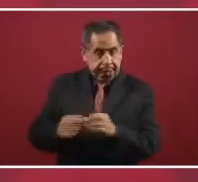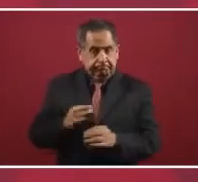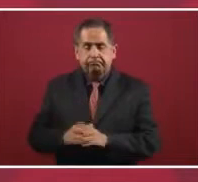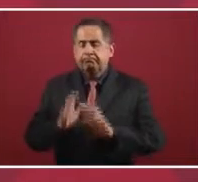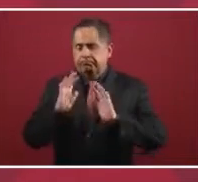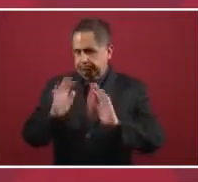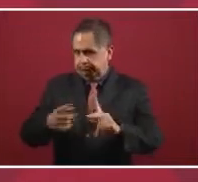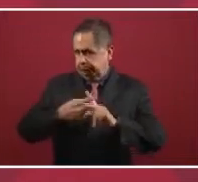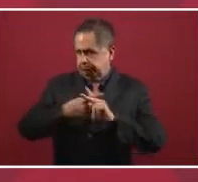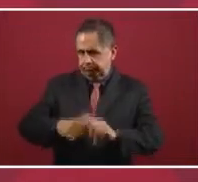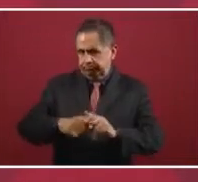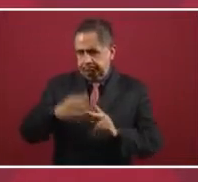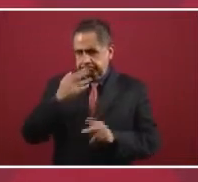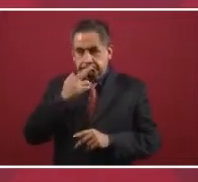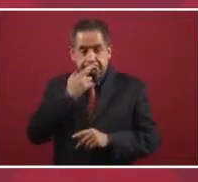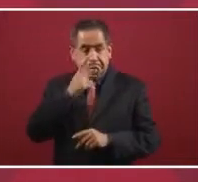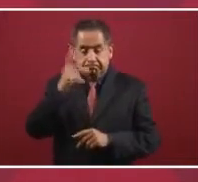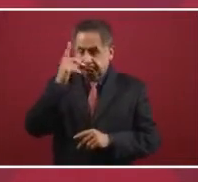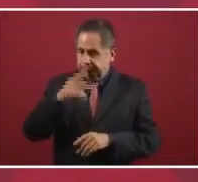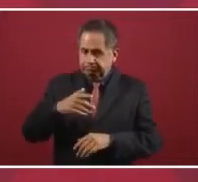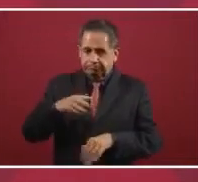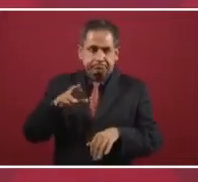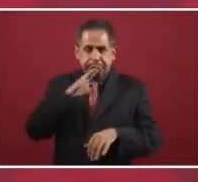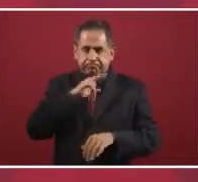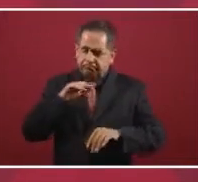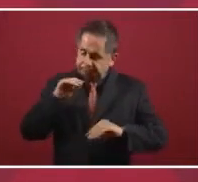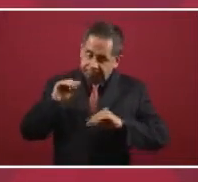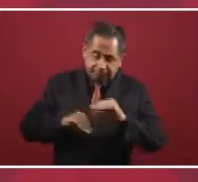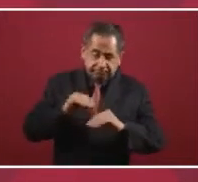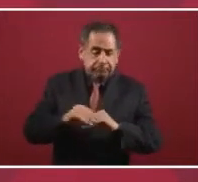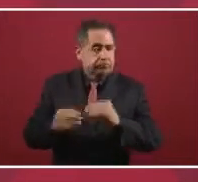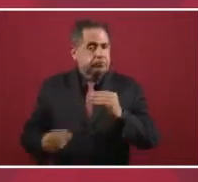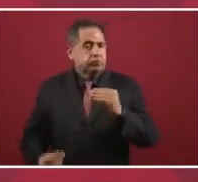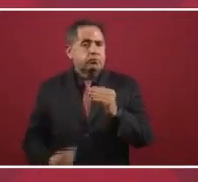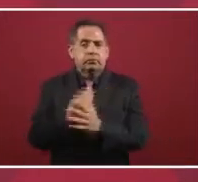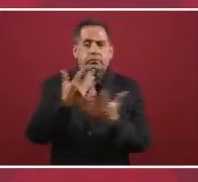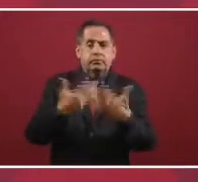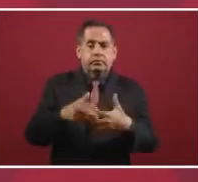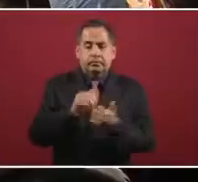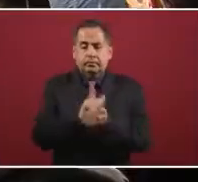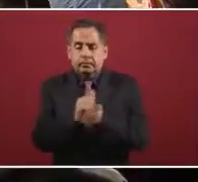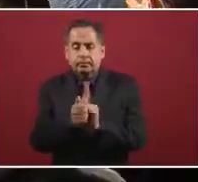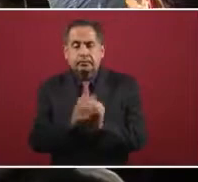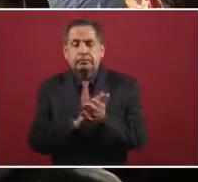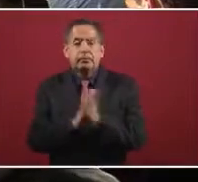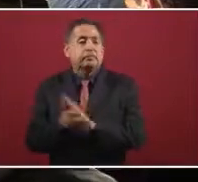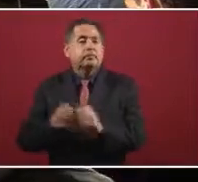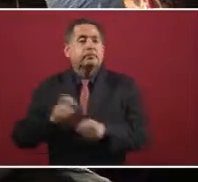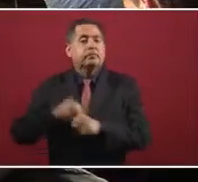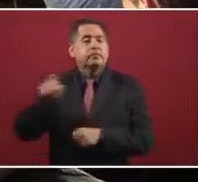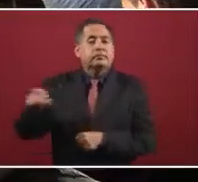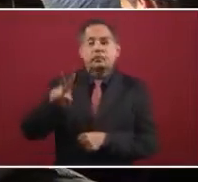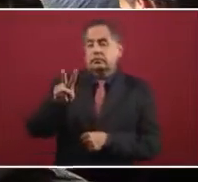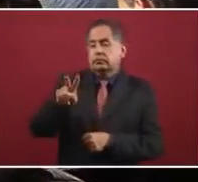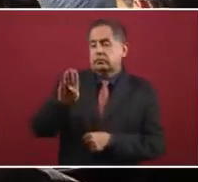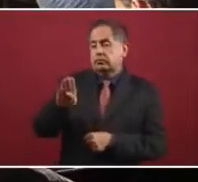tiempo récord la construcción de la nueva refinería de Dos Bocas,